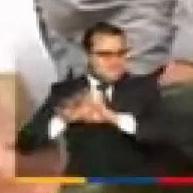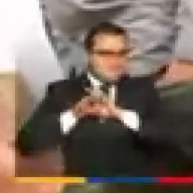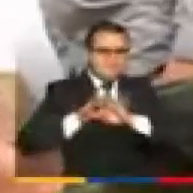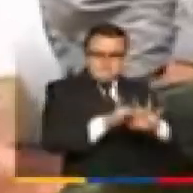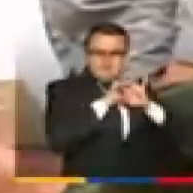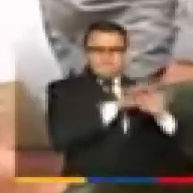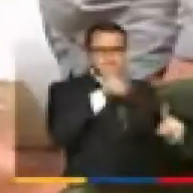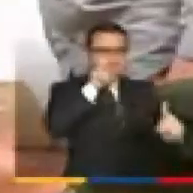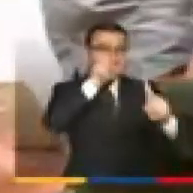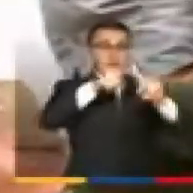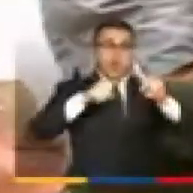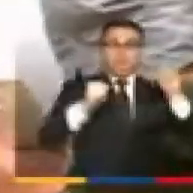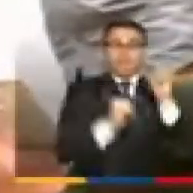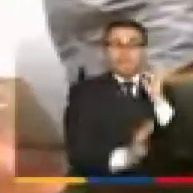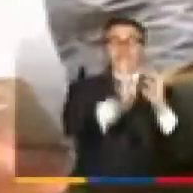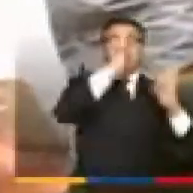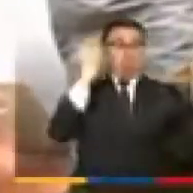la deforestación.